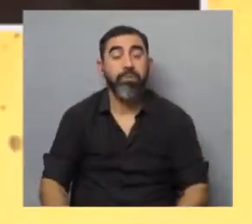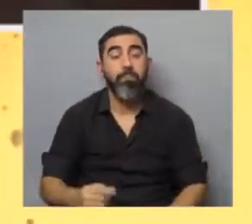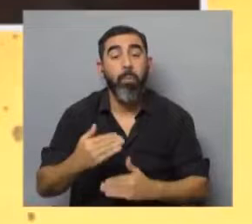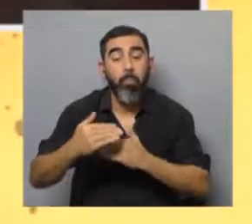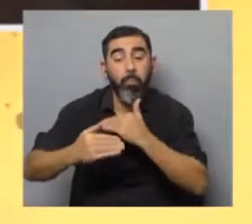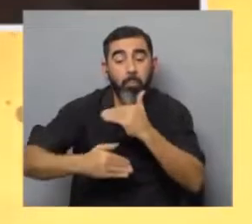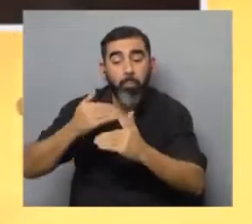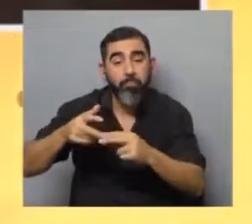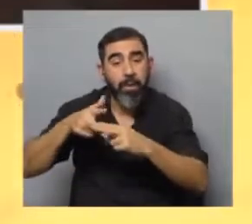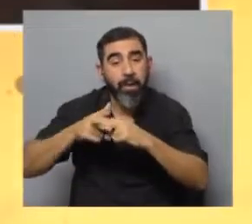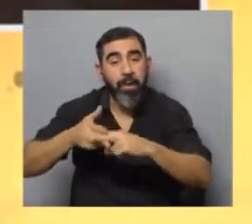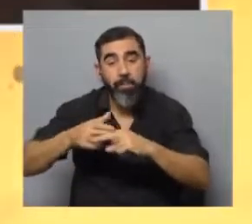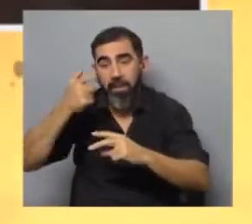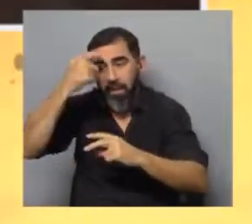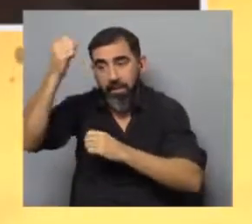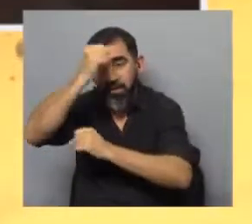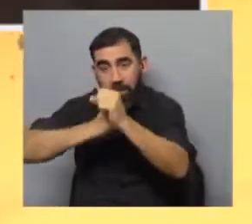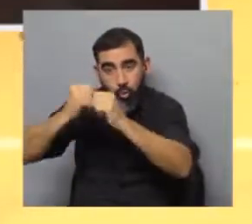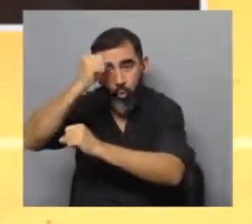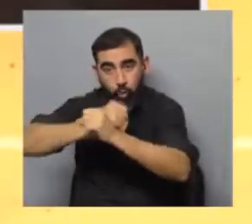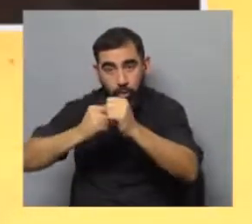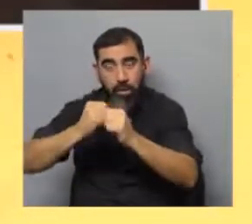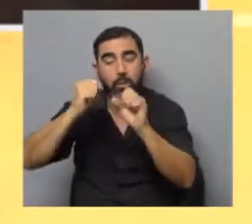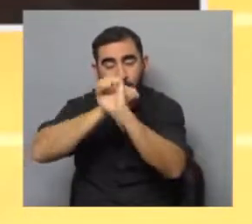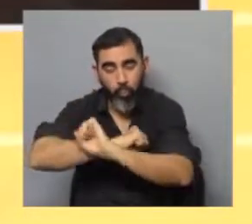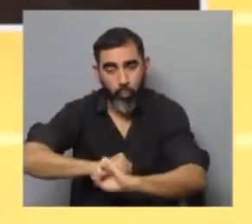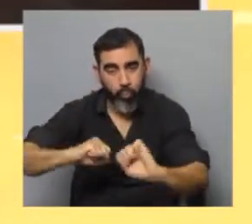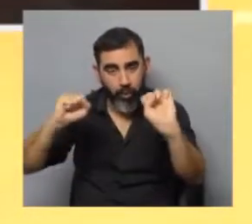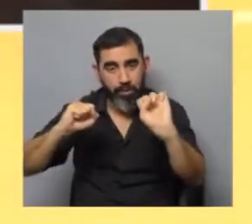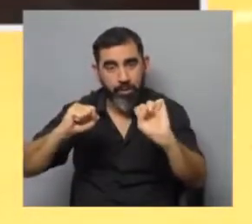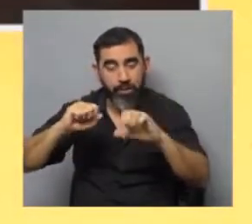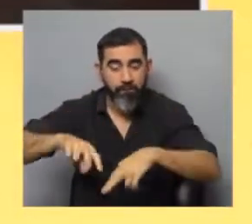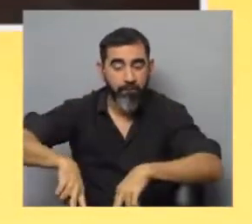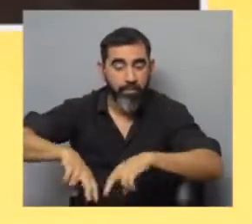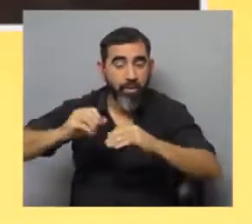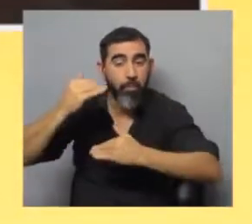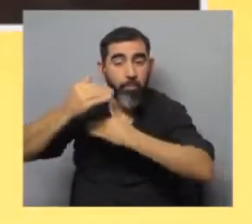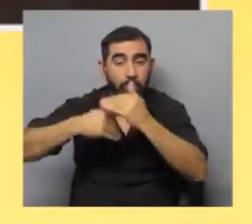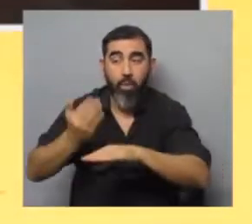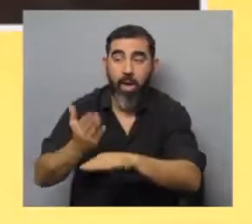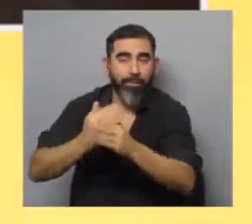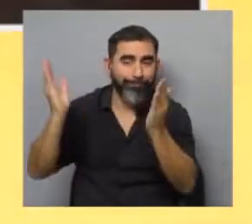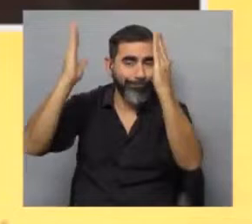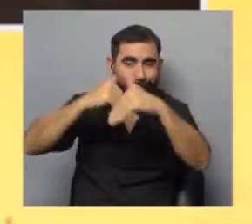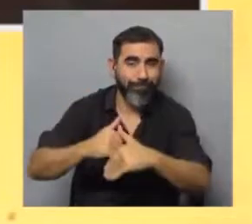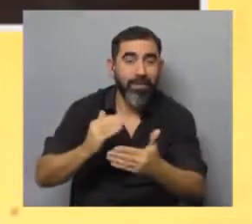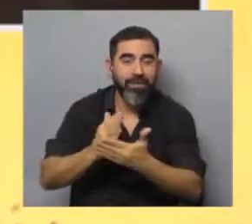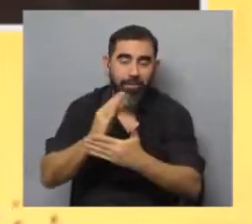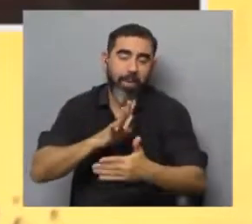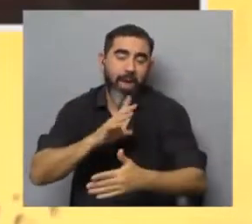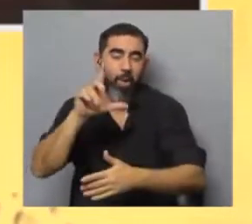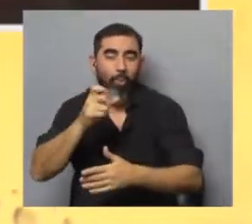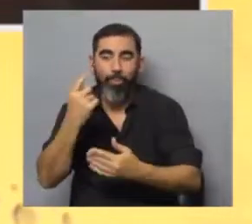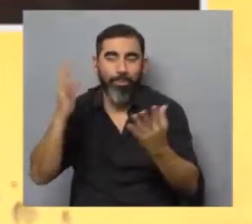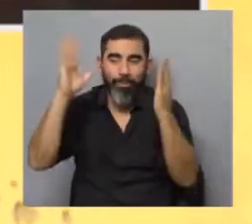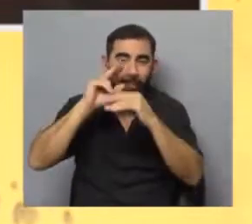progreso en las herramientas tecnológicas de análisis lo que permite indagar procesos que antes siempre estuvieron ahí, pero no